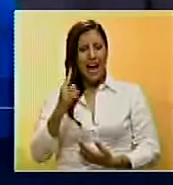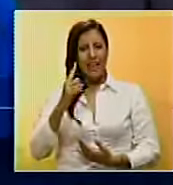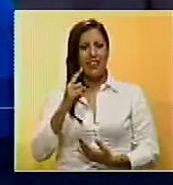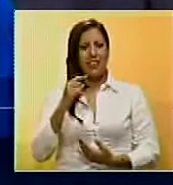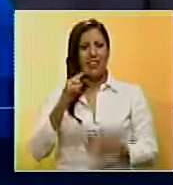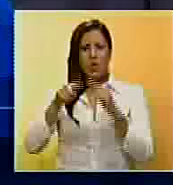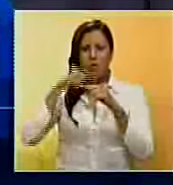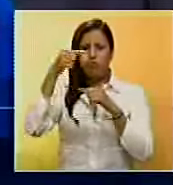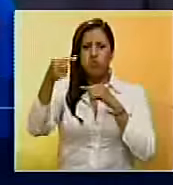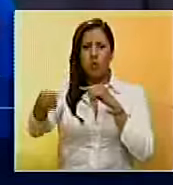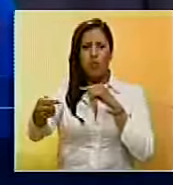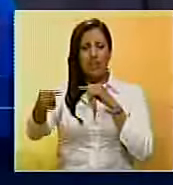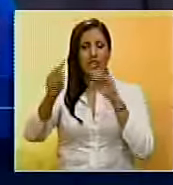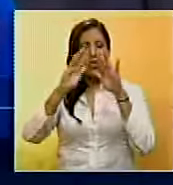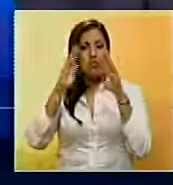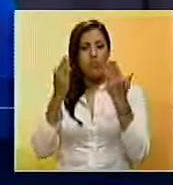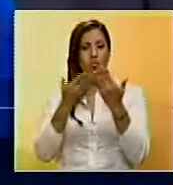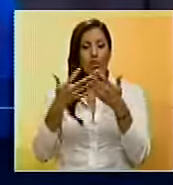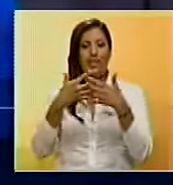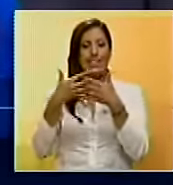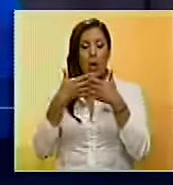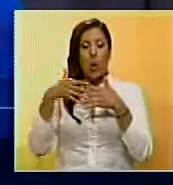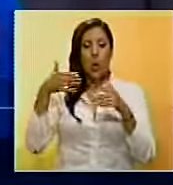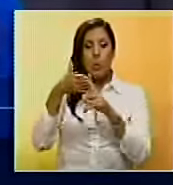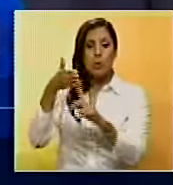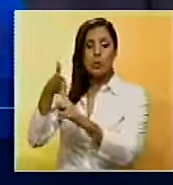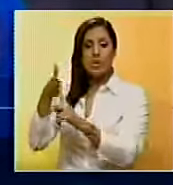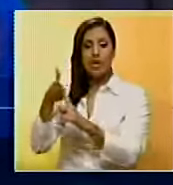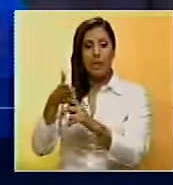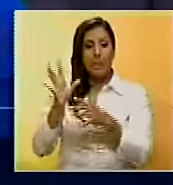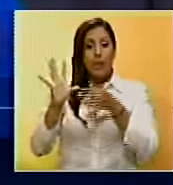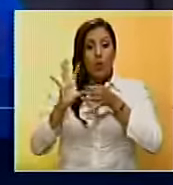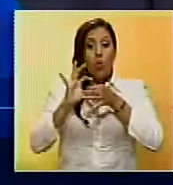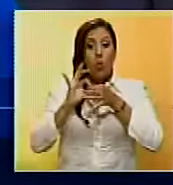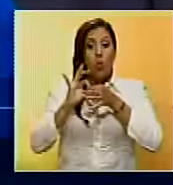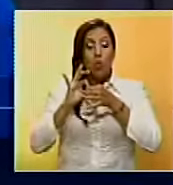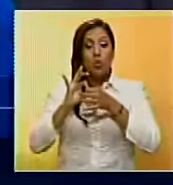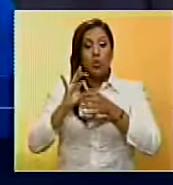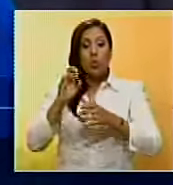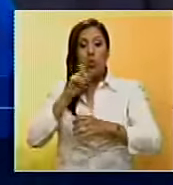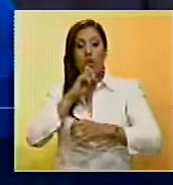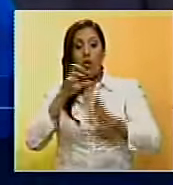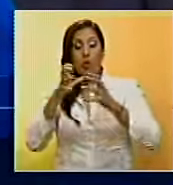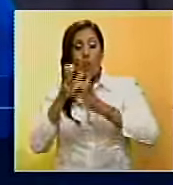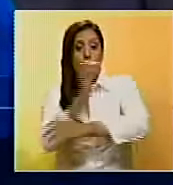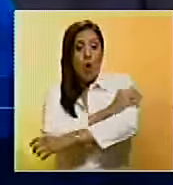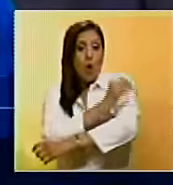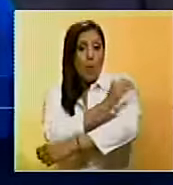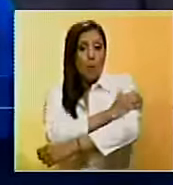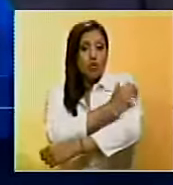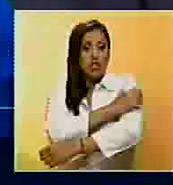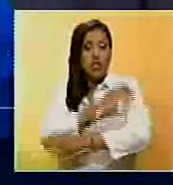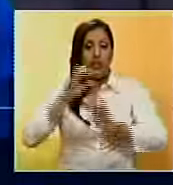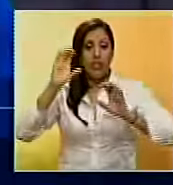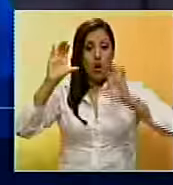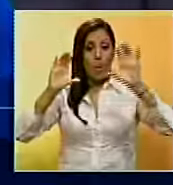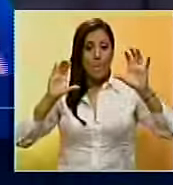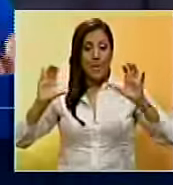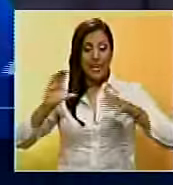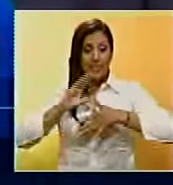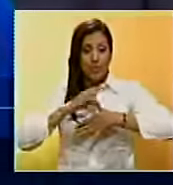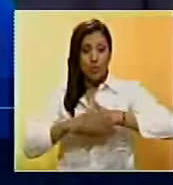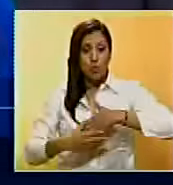una ofensiva global estadounidense en alianza con las oligarquías de los países de nuestra región